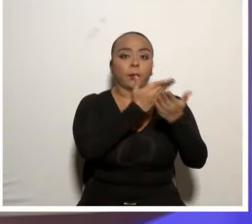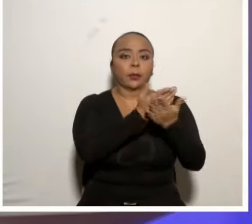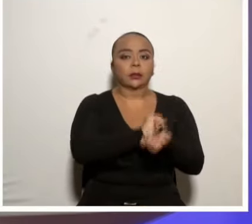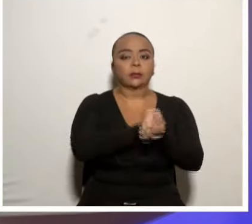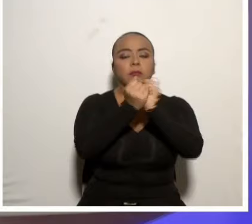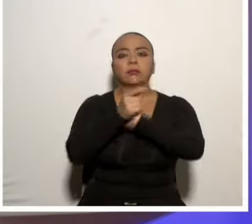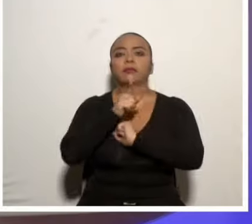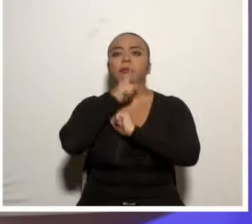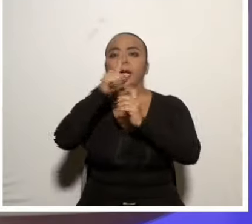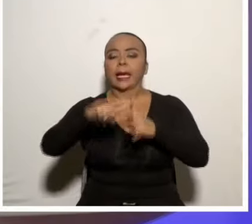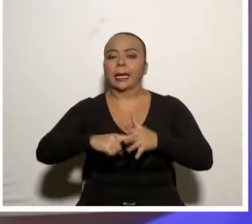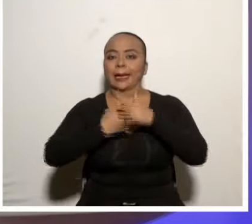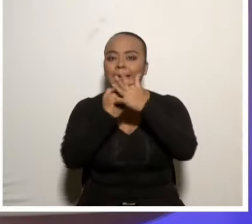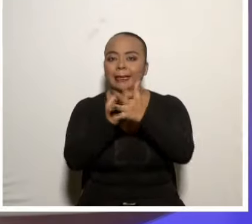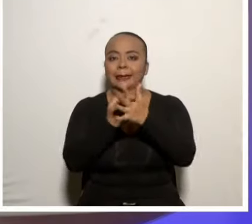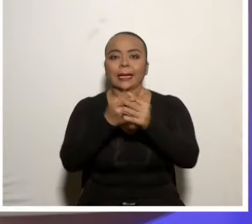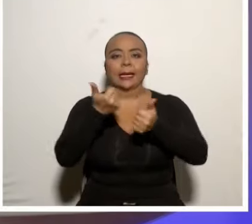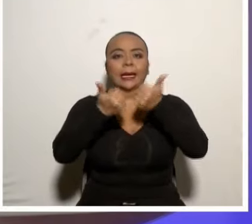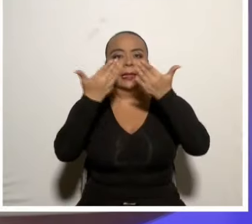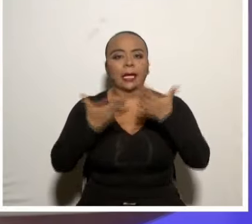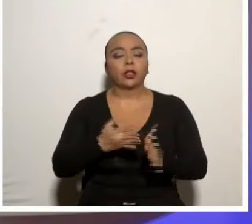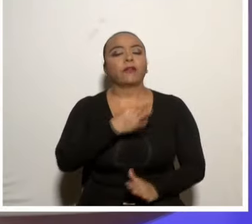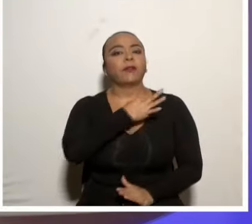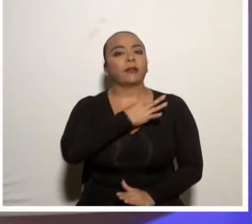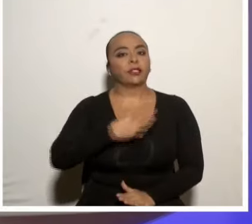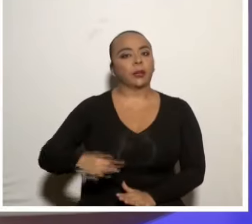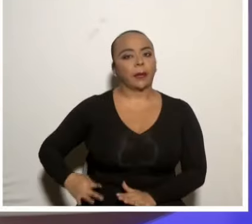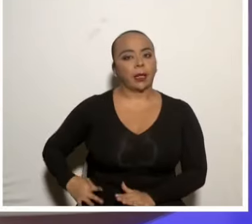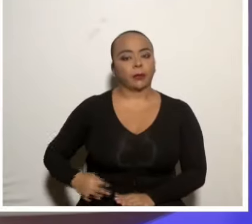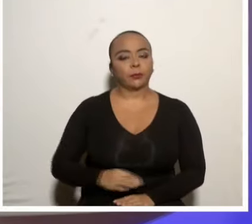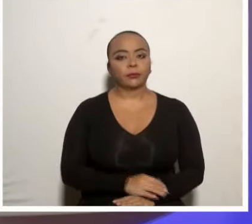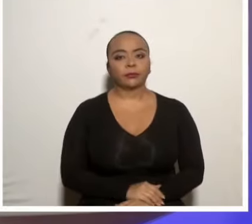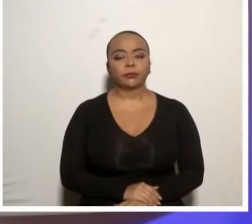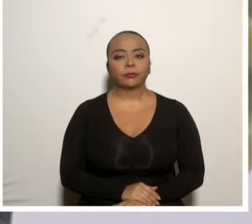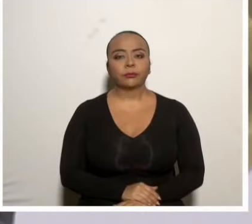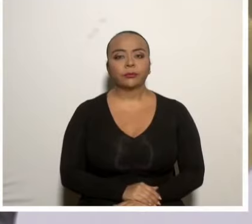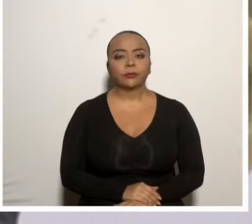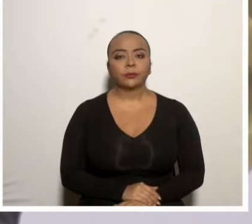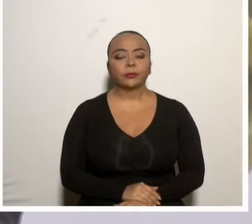propuesta. Inicia en esta ronda el candidato Fabricio Alvarado.